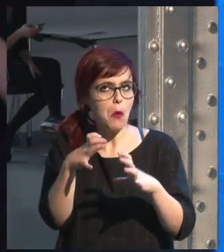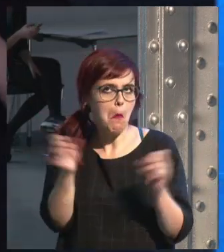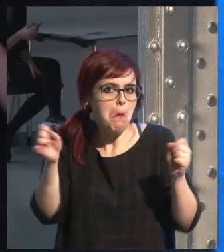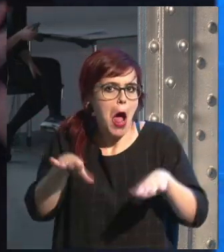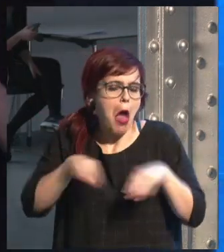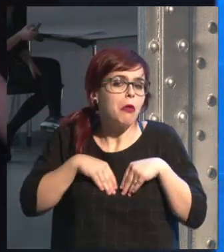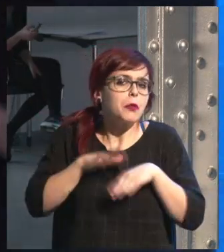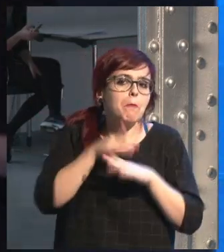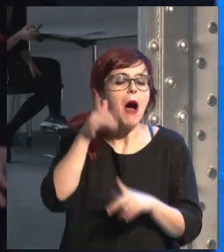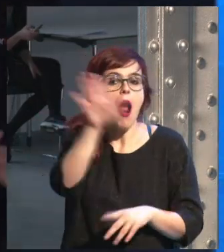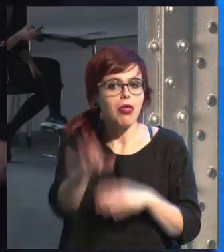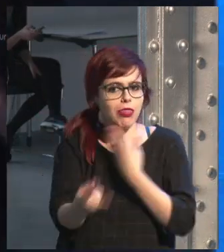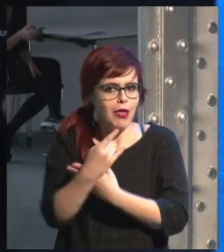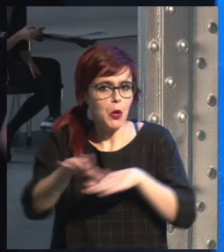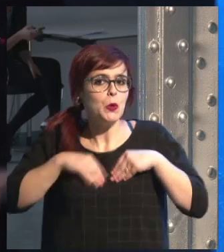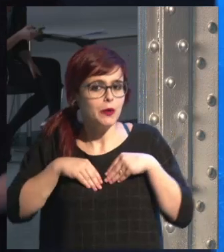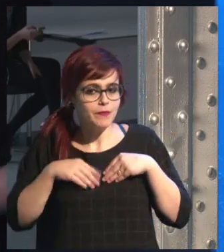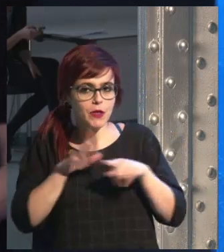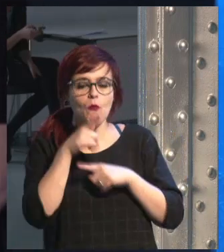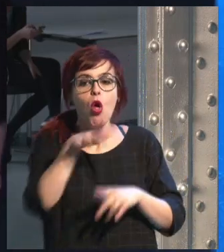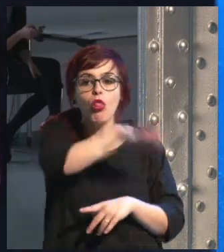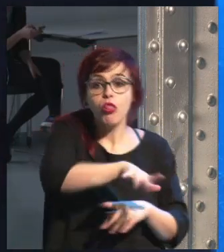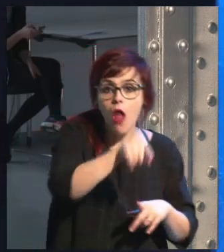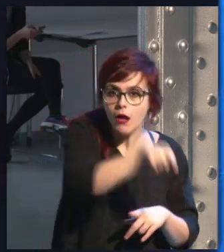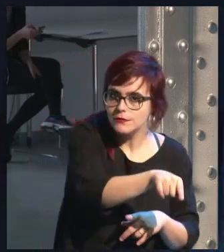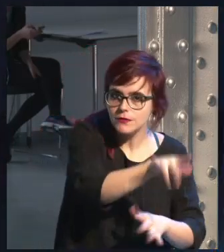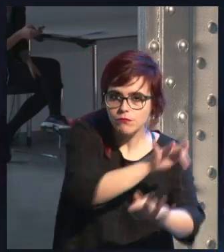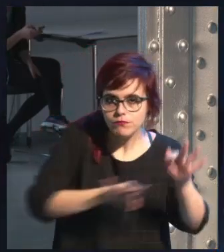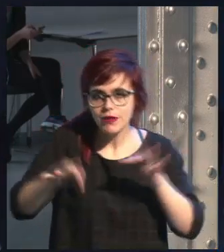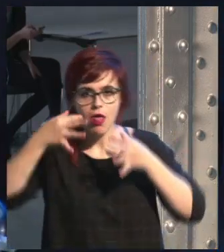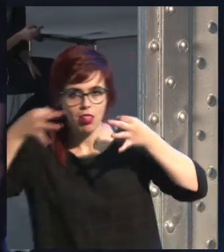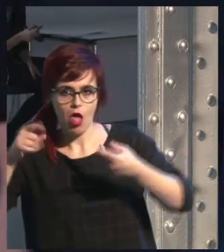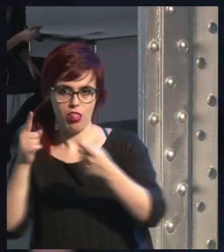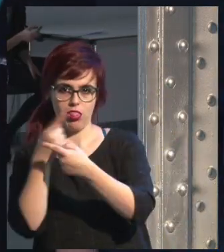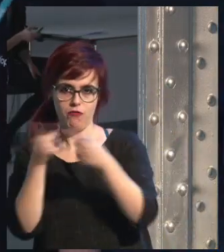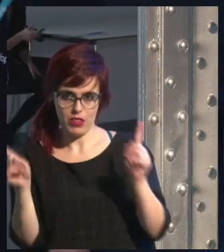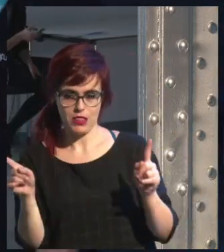convence o le hacemos creer que ya no estamos en un sitio, sino que estamos en otro.